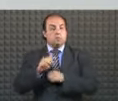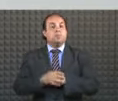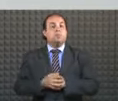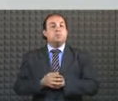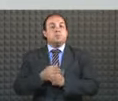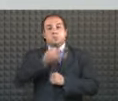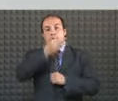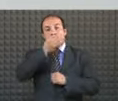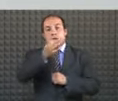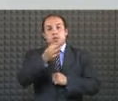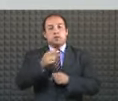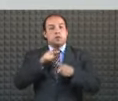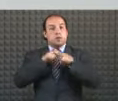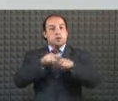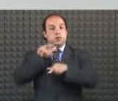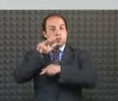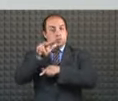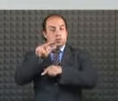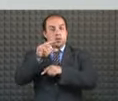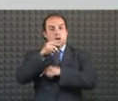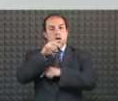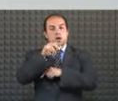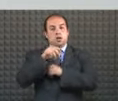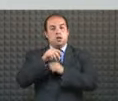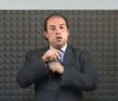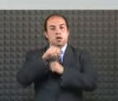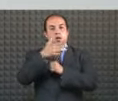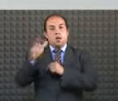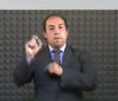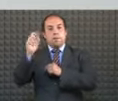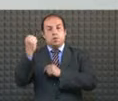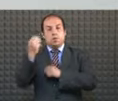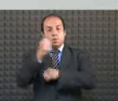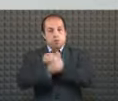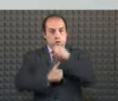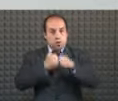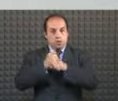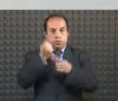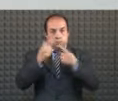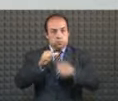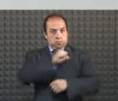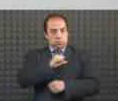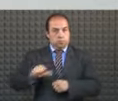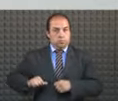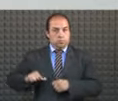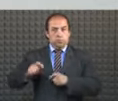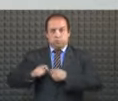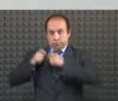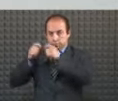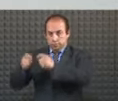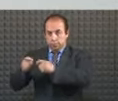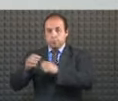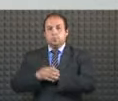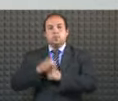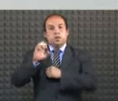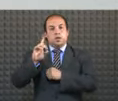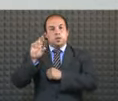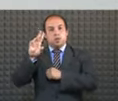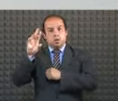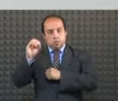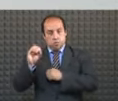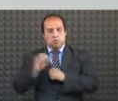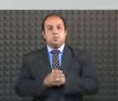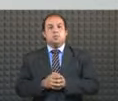vamos a continuar con 18 a 29 años también para algunas alcaldías. Así que le doy la palabra a Eduardo